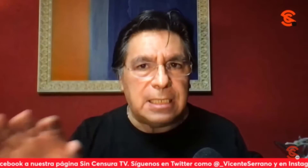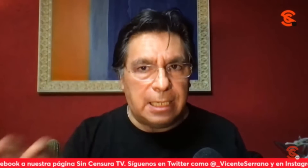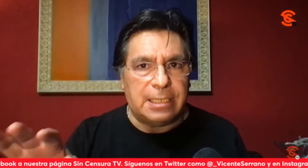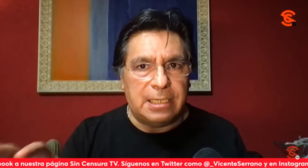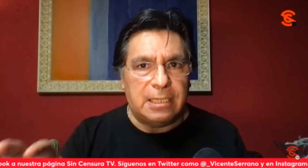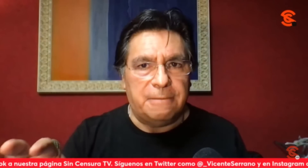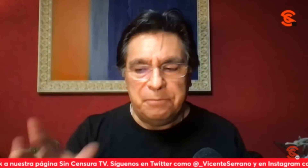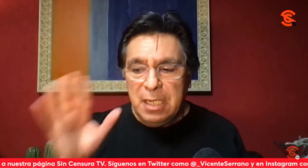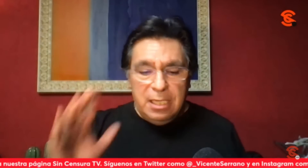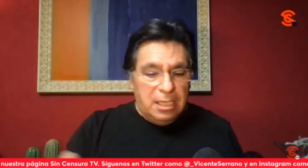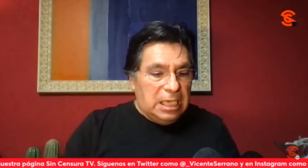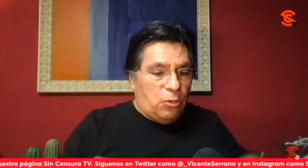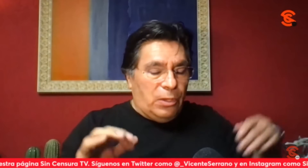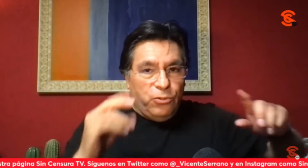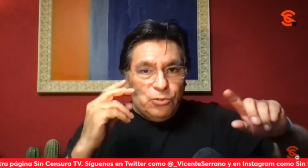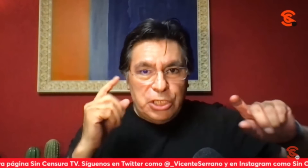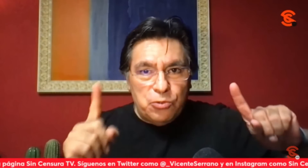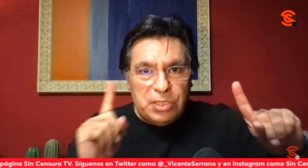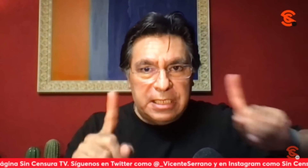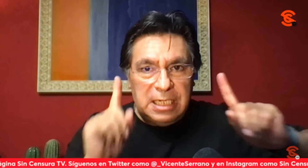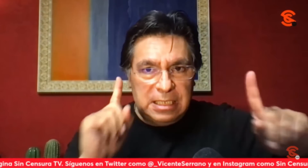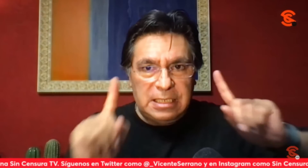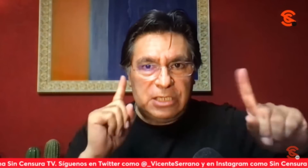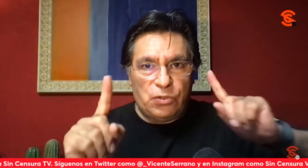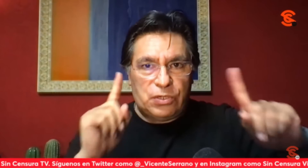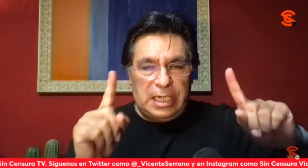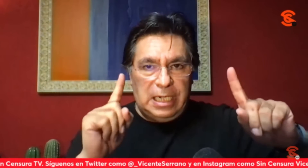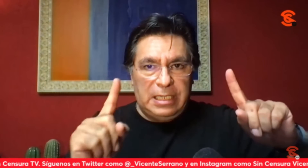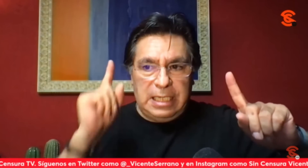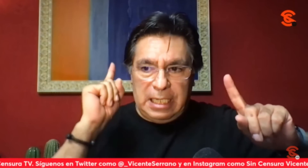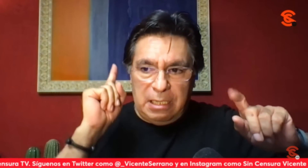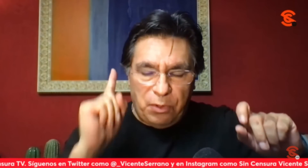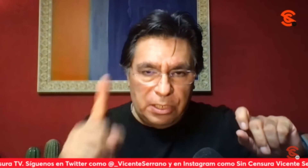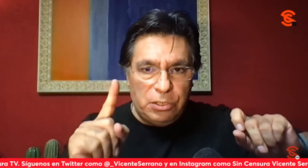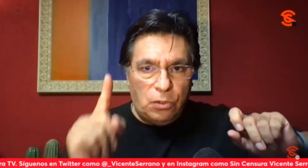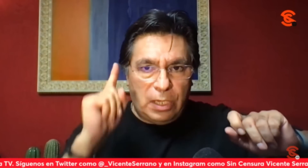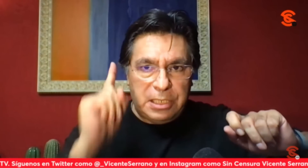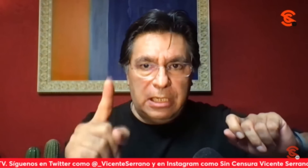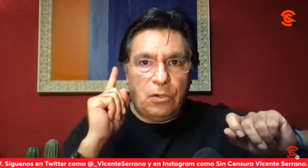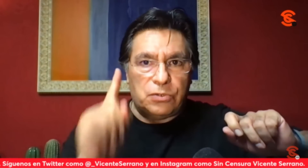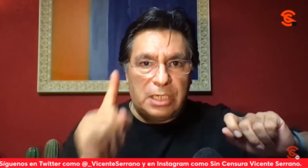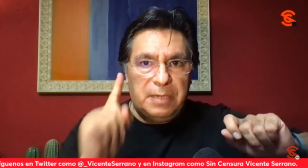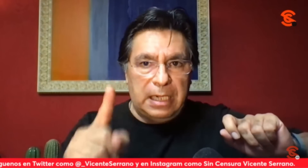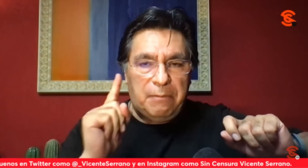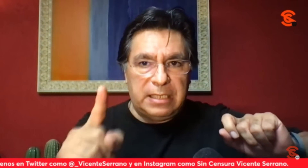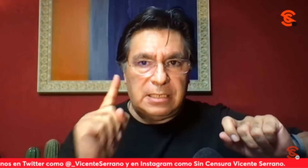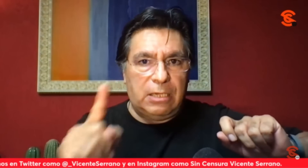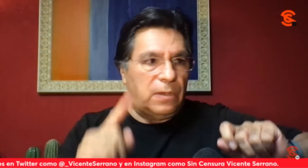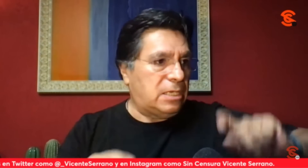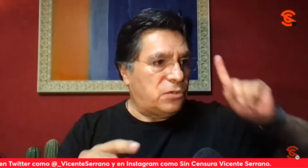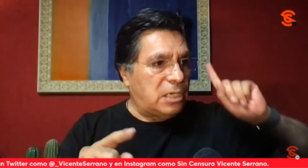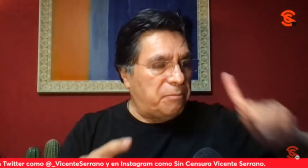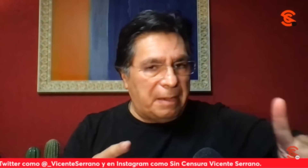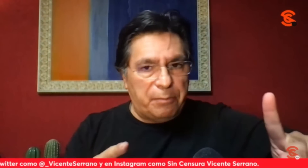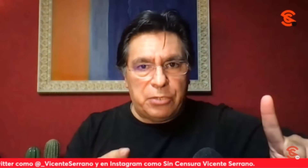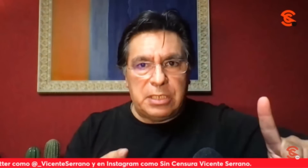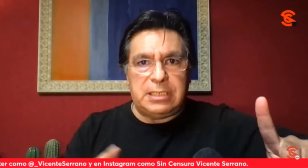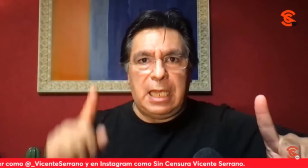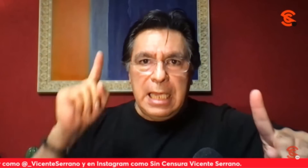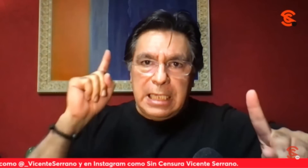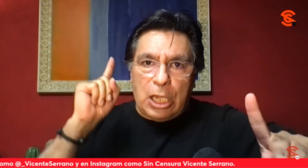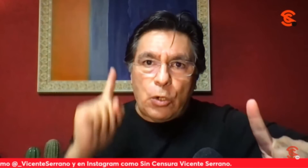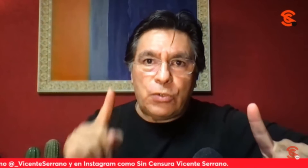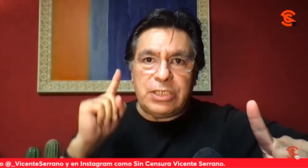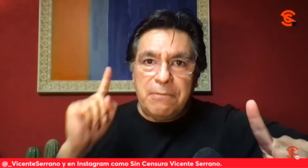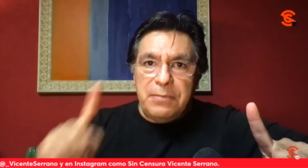no, aquí está la realidad. Y si tú te atienes a estas dos reglas, la del político que tiene que conocer bien al país que está gobernando y el